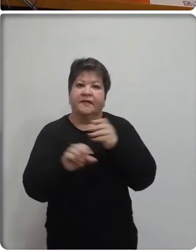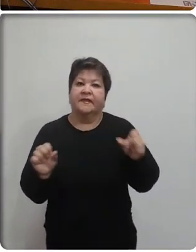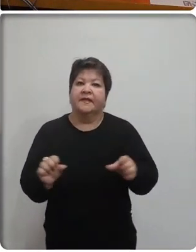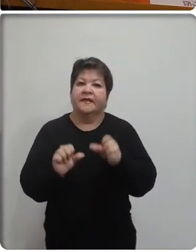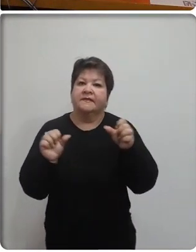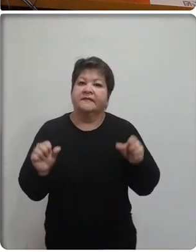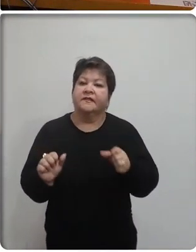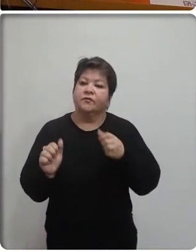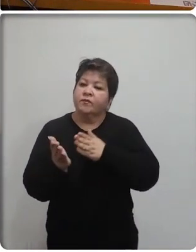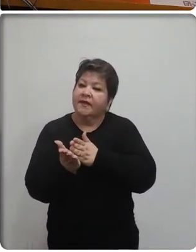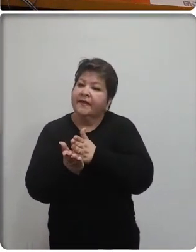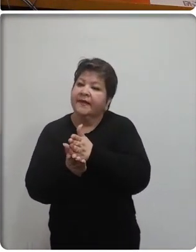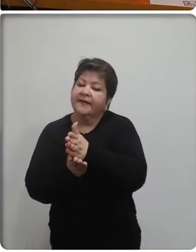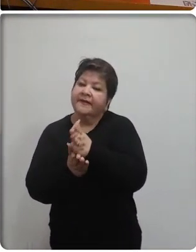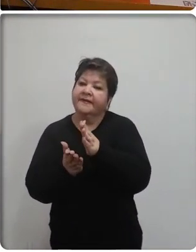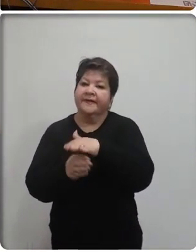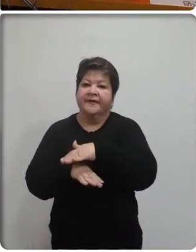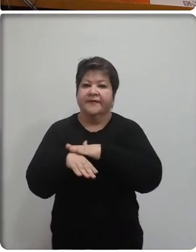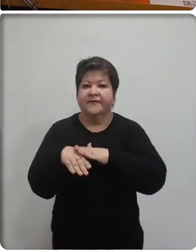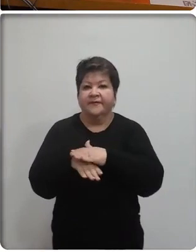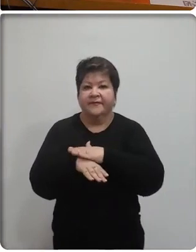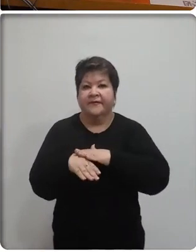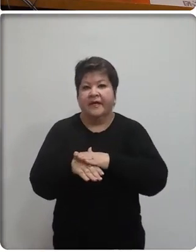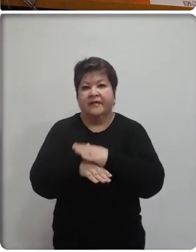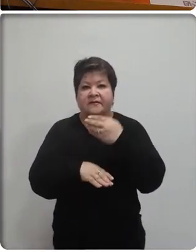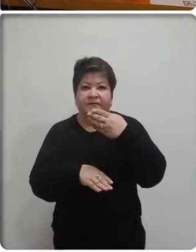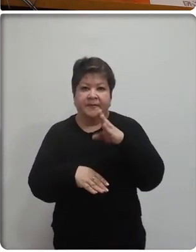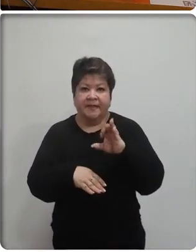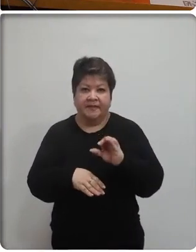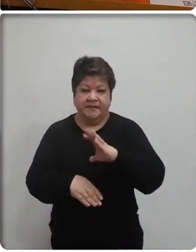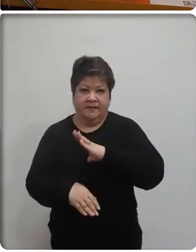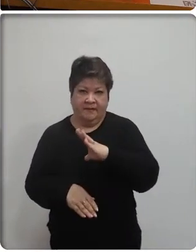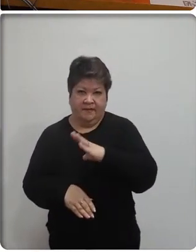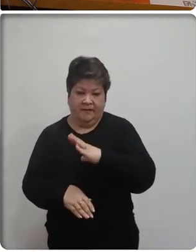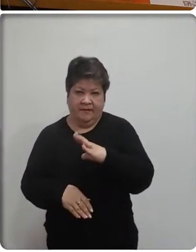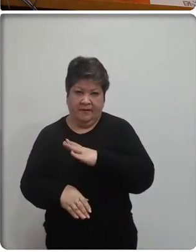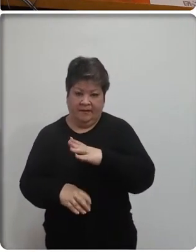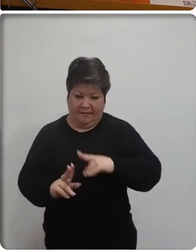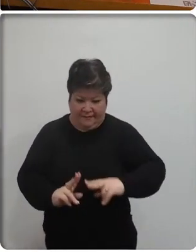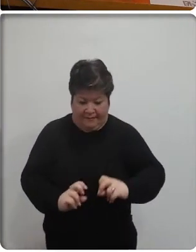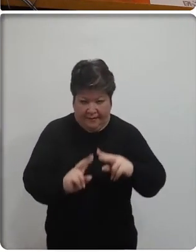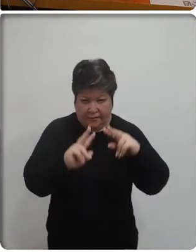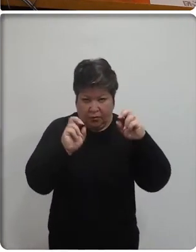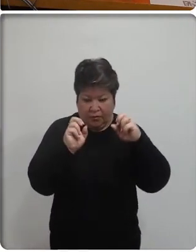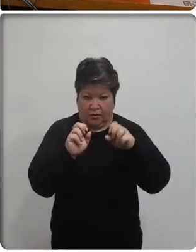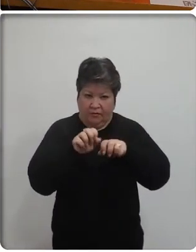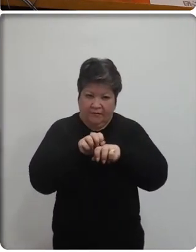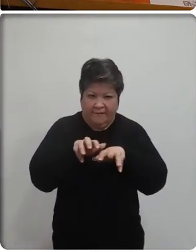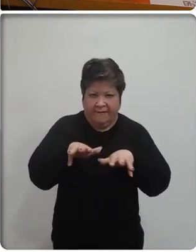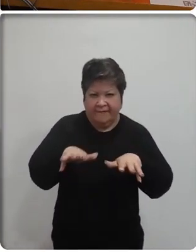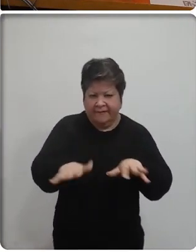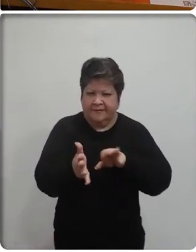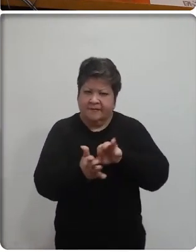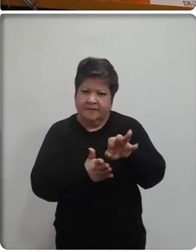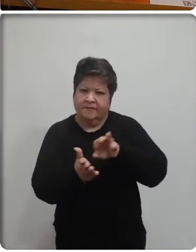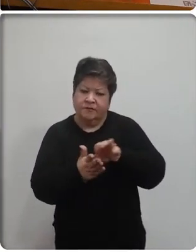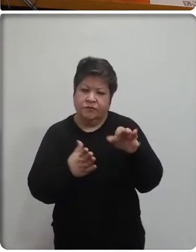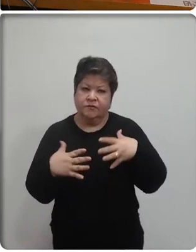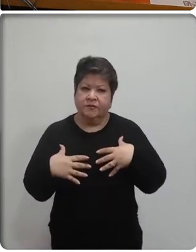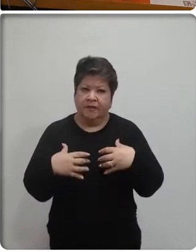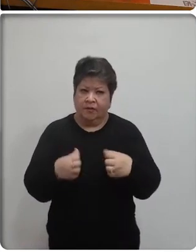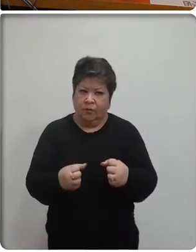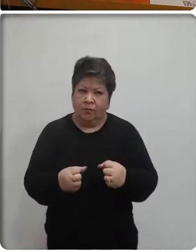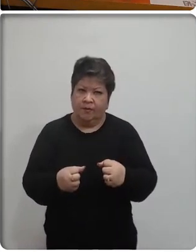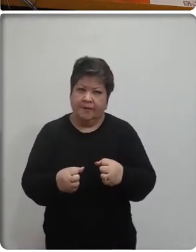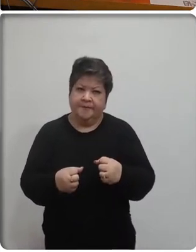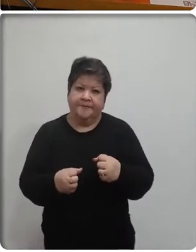de base sobre las capacidades actuales con las que cuenta el BPS, un diagnóstico de la red de servicios de salud, tanto de